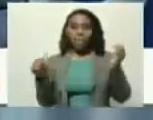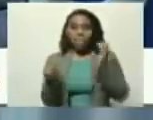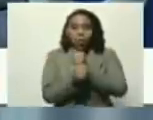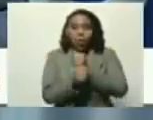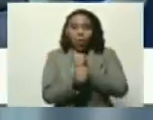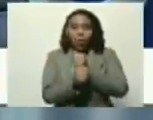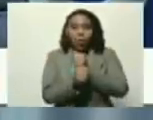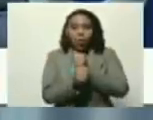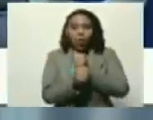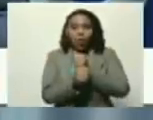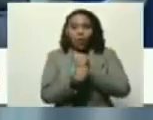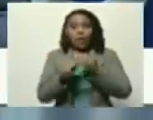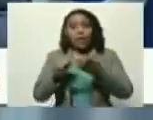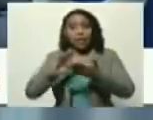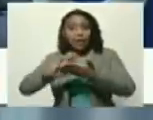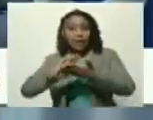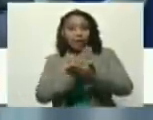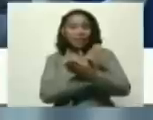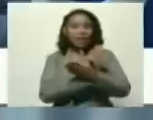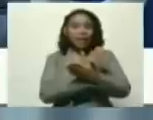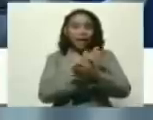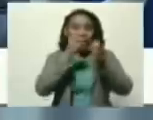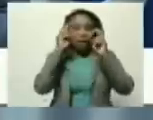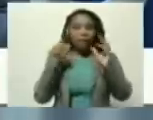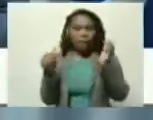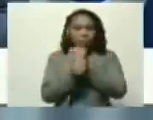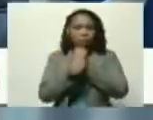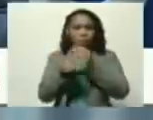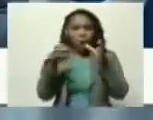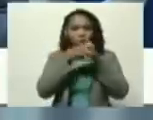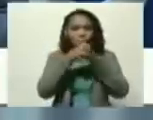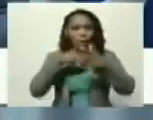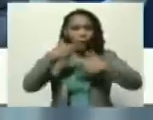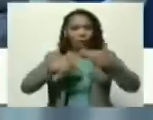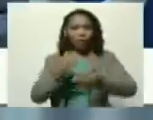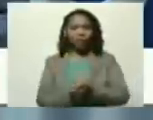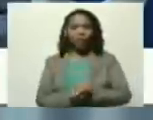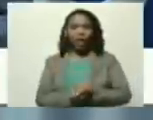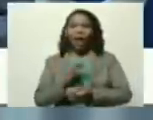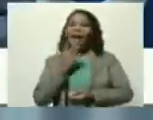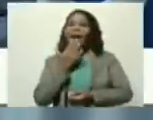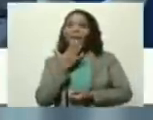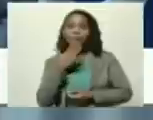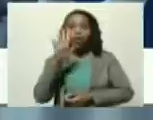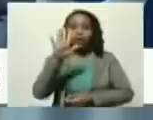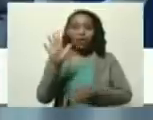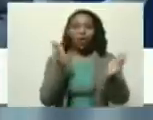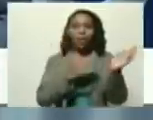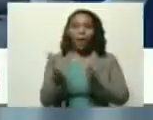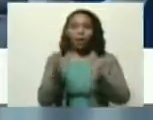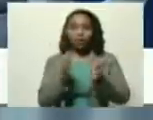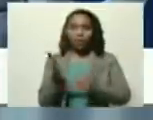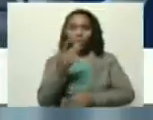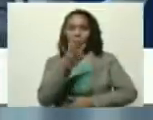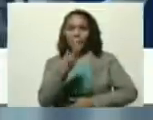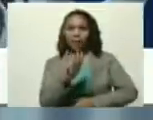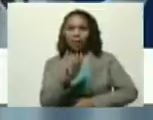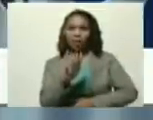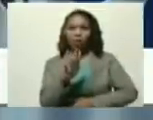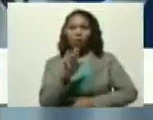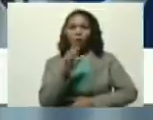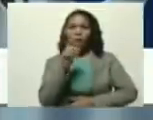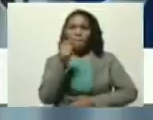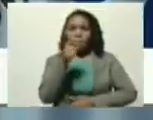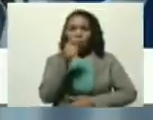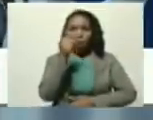y desmantelamiento de estos grupos. Por ejemplo, el 5 de marzo, hace apenas unos pocos